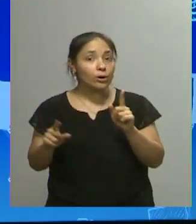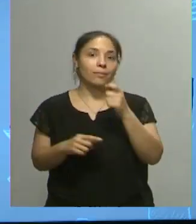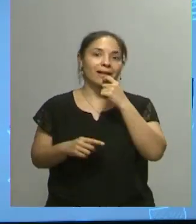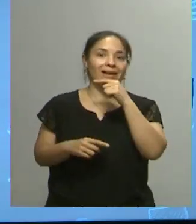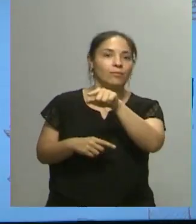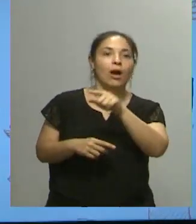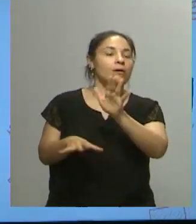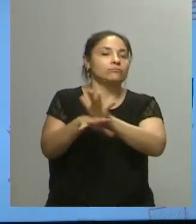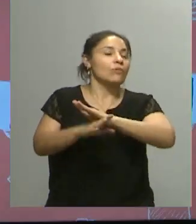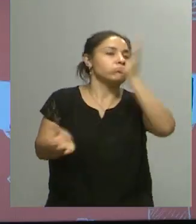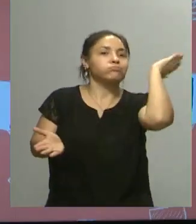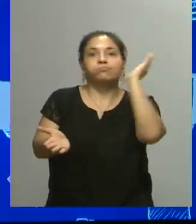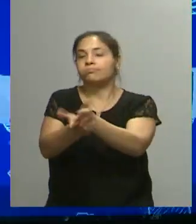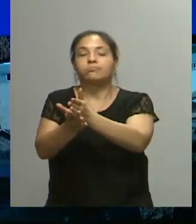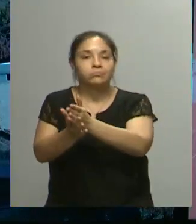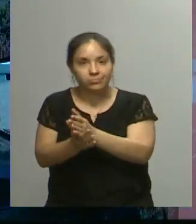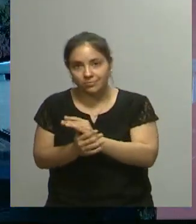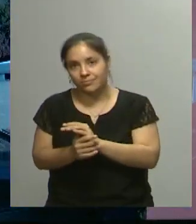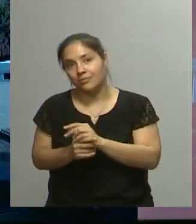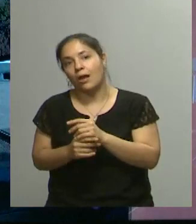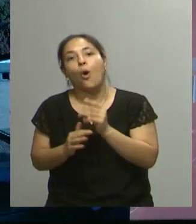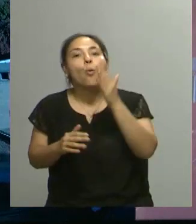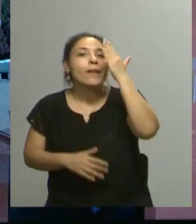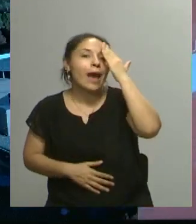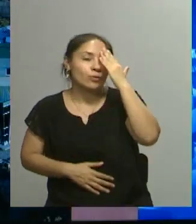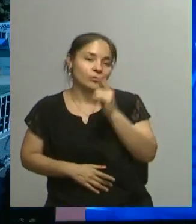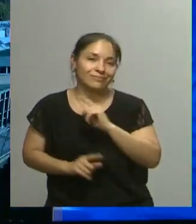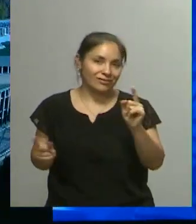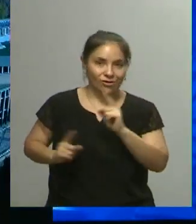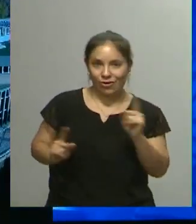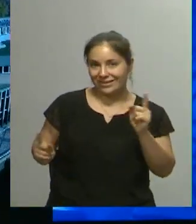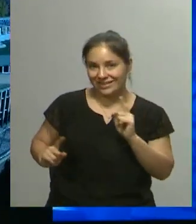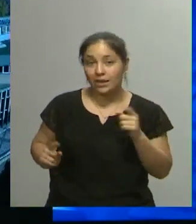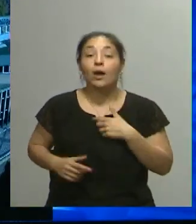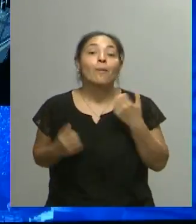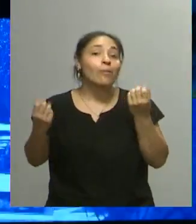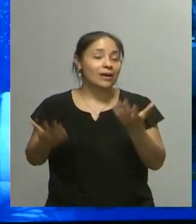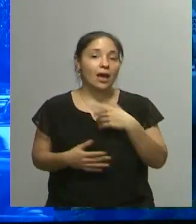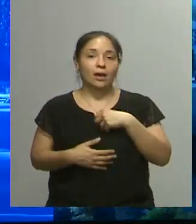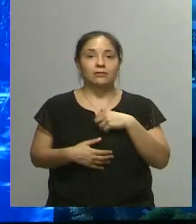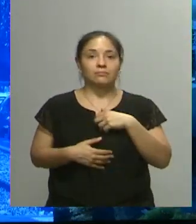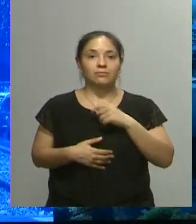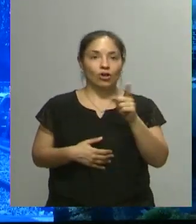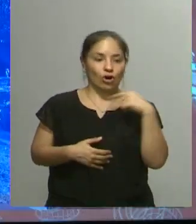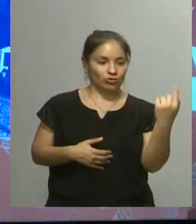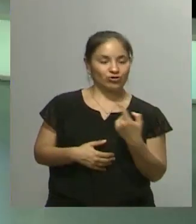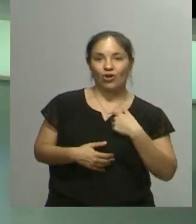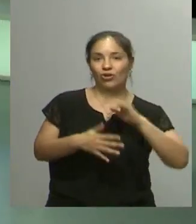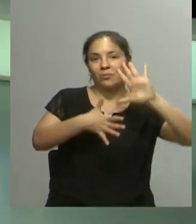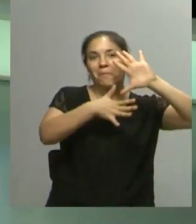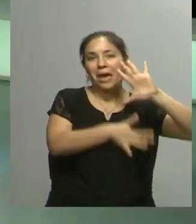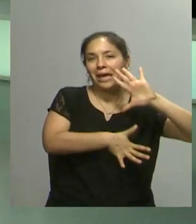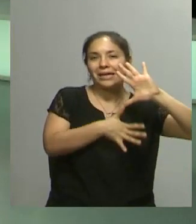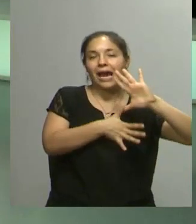condenar absolutamente una cultura, ¿no? Porque también me parece que desde el mundo occidental y cristiano,